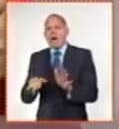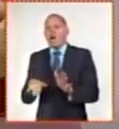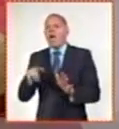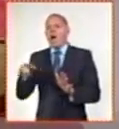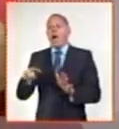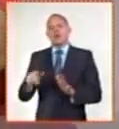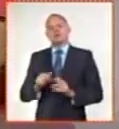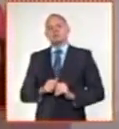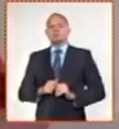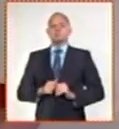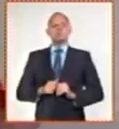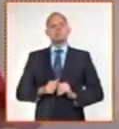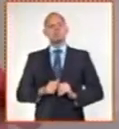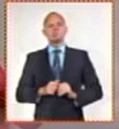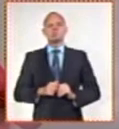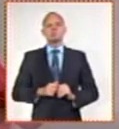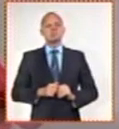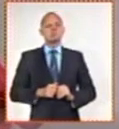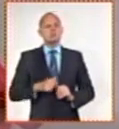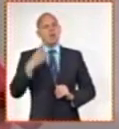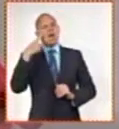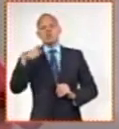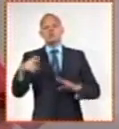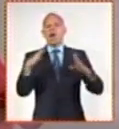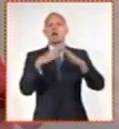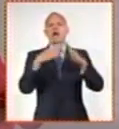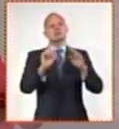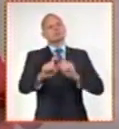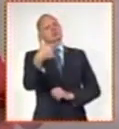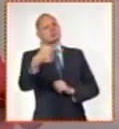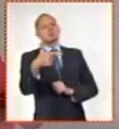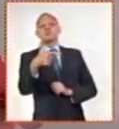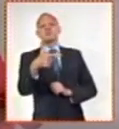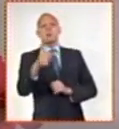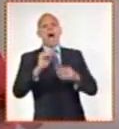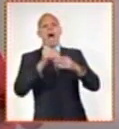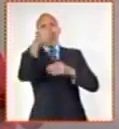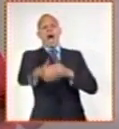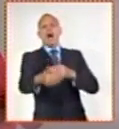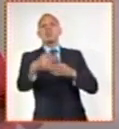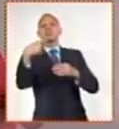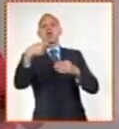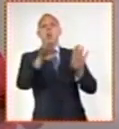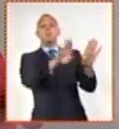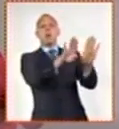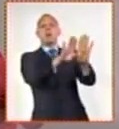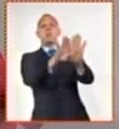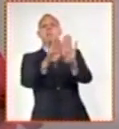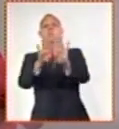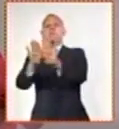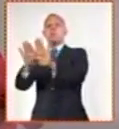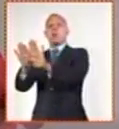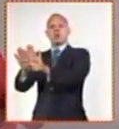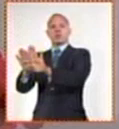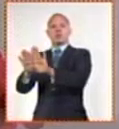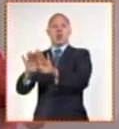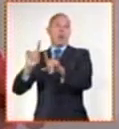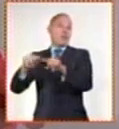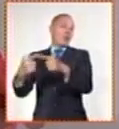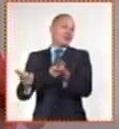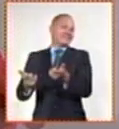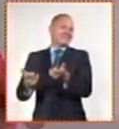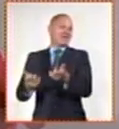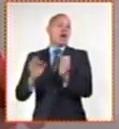colocar vallas delante de la casa de Cristina en el barrio de La Recoleta, lo cual impedía el paso